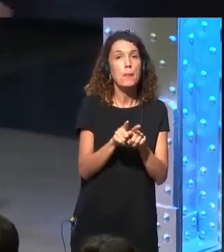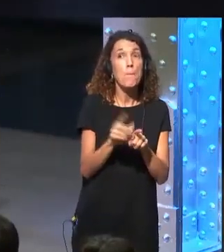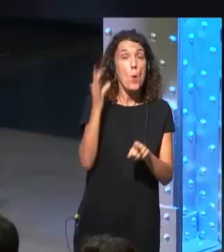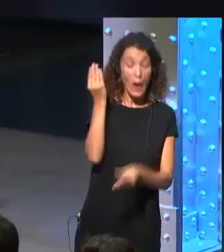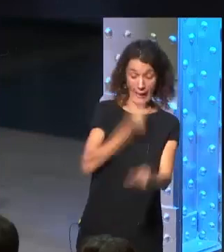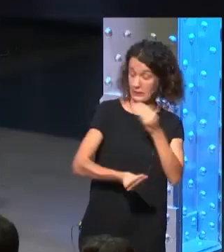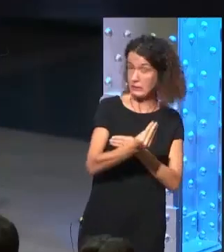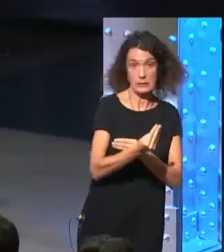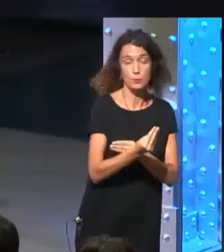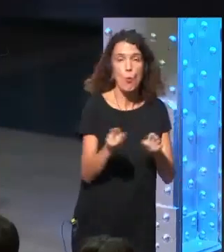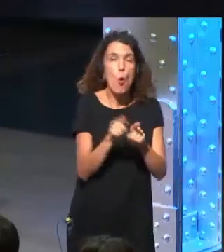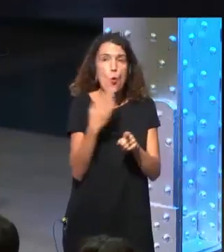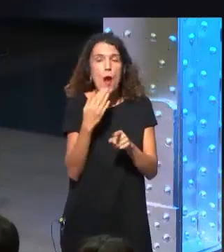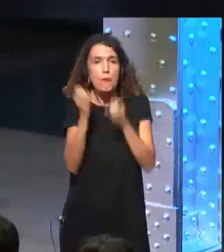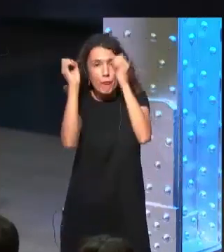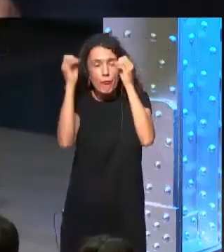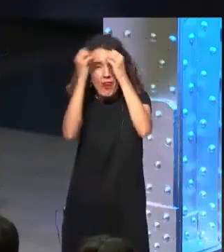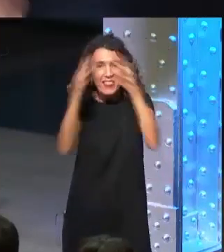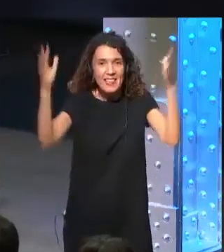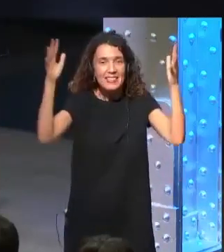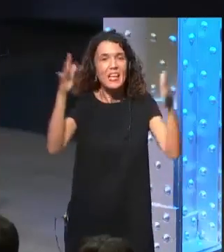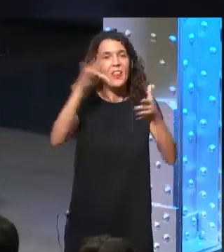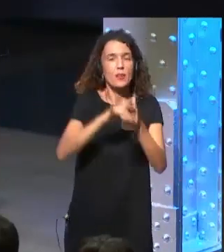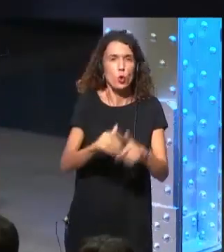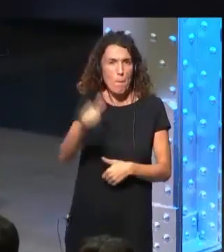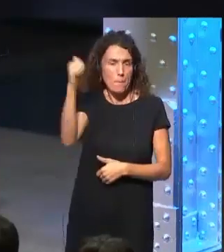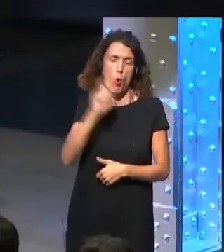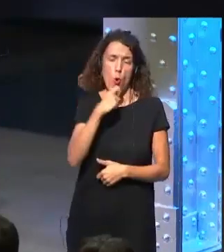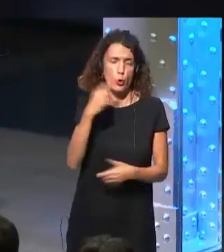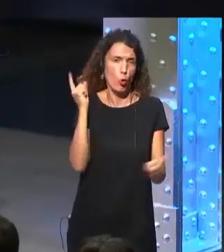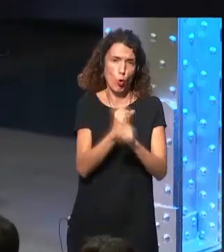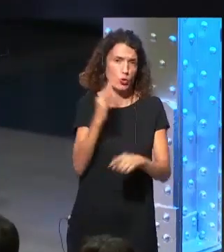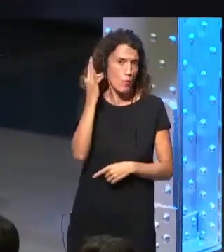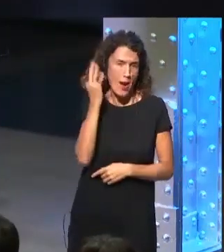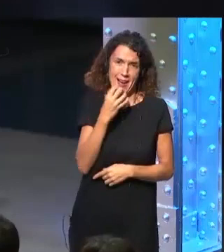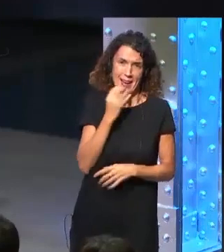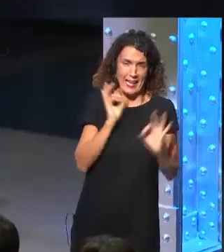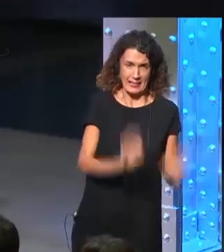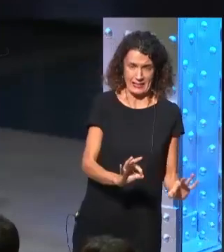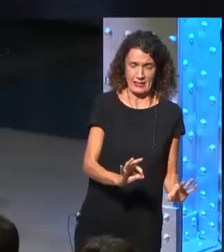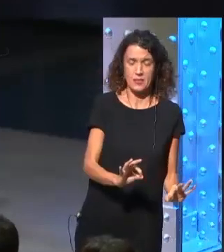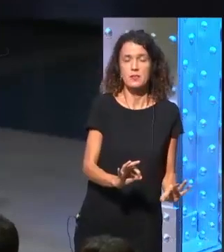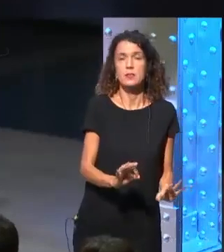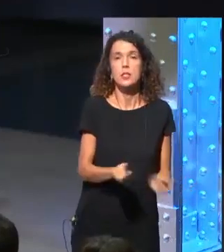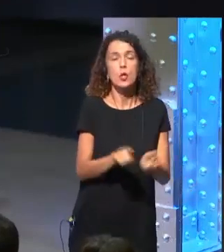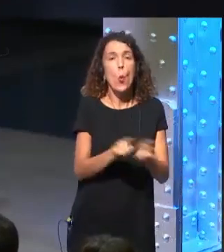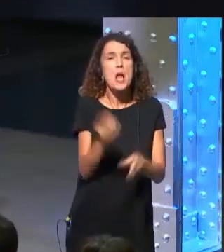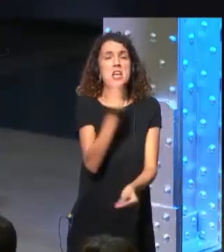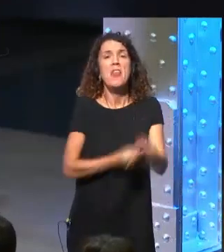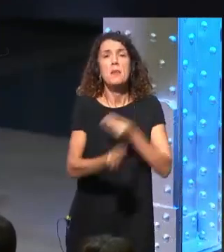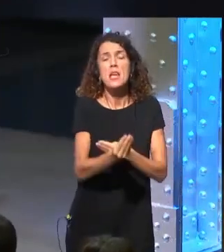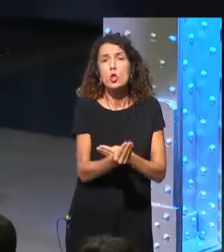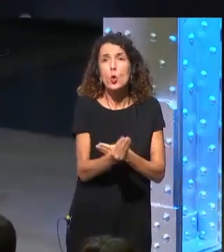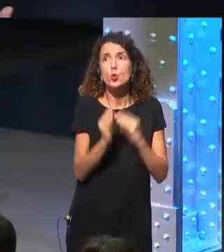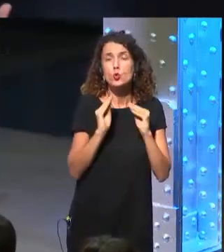alumbrada por una mujer. Digamos, es una fantasía tremenda de la misoginia griega. Es decir, es un nacimiento